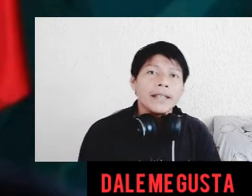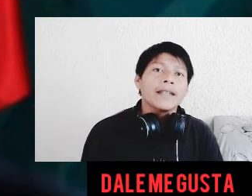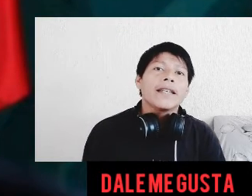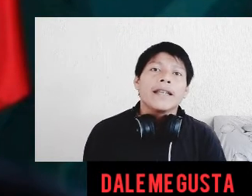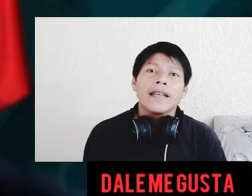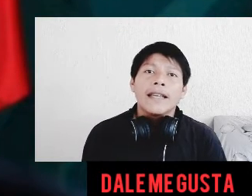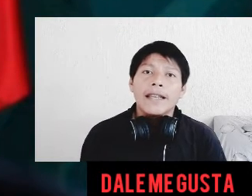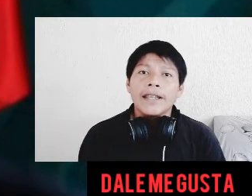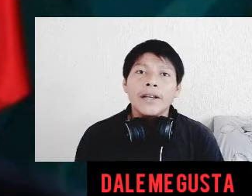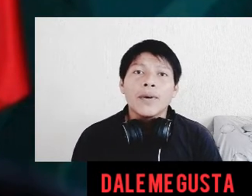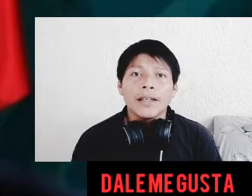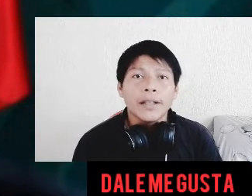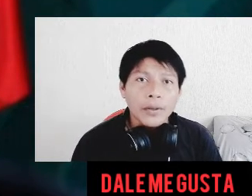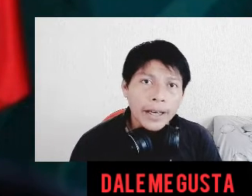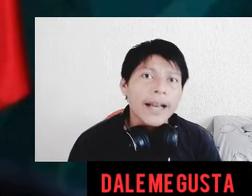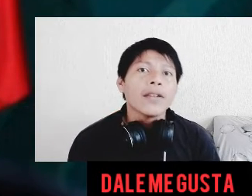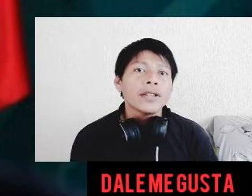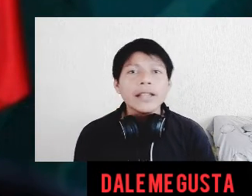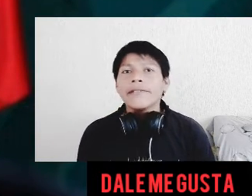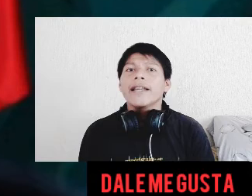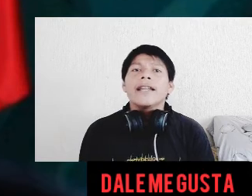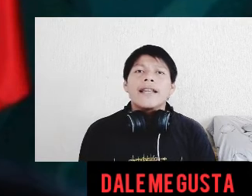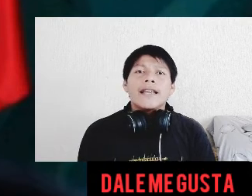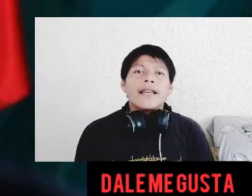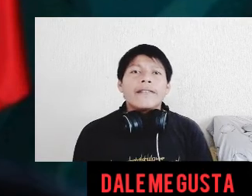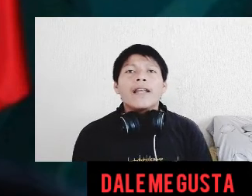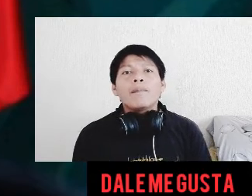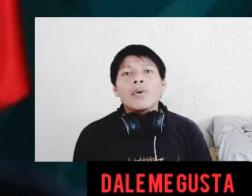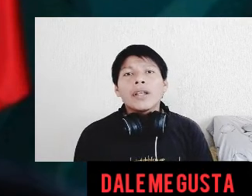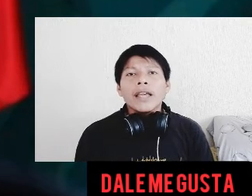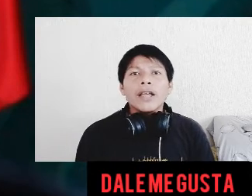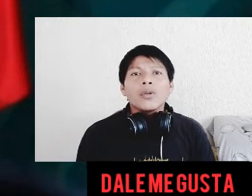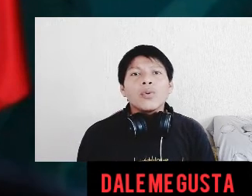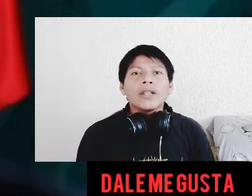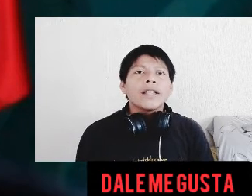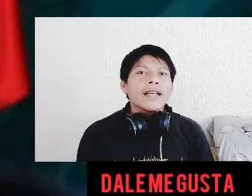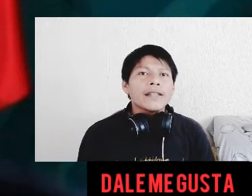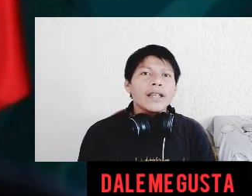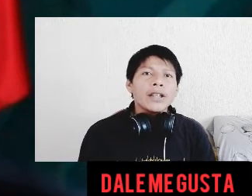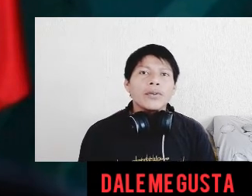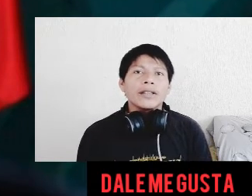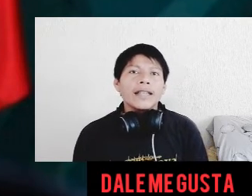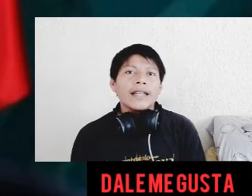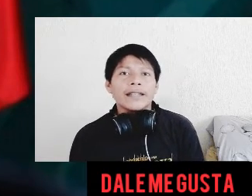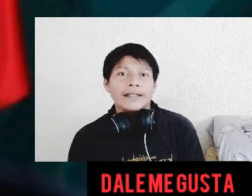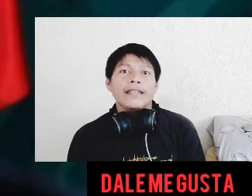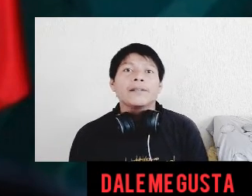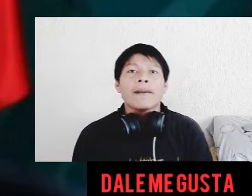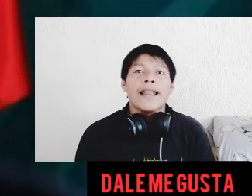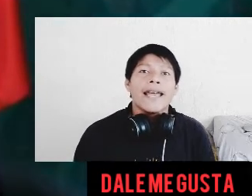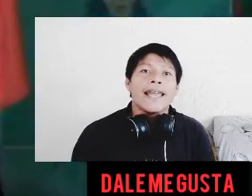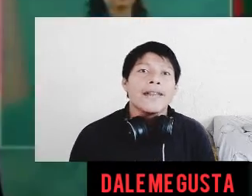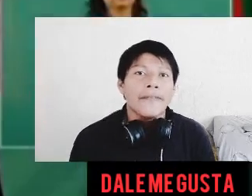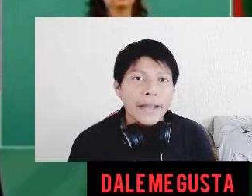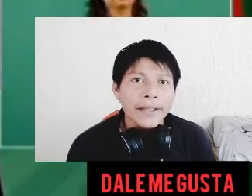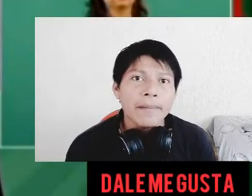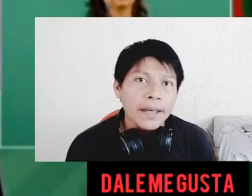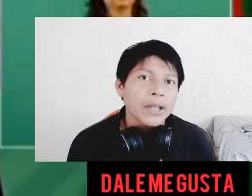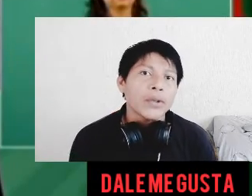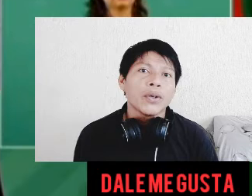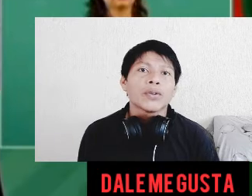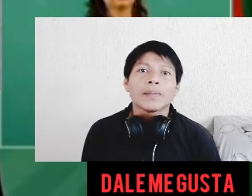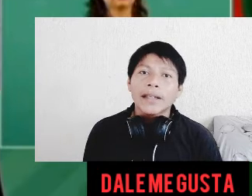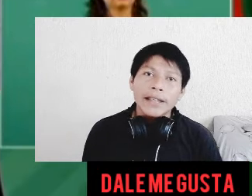el presidente le dijo al señor Gerardo Esquivel del por qué no utilizar ese dinero si es para el bien